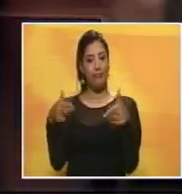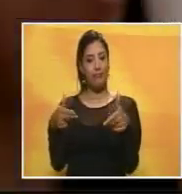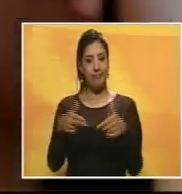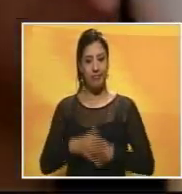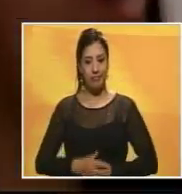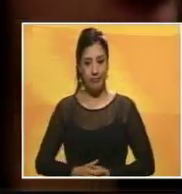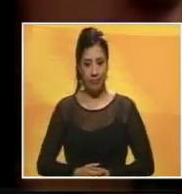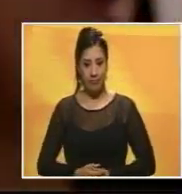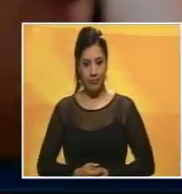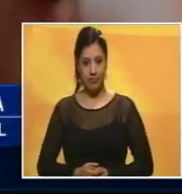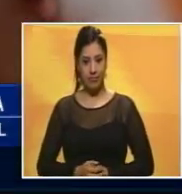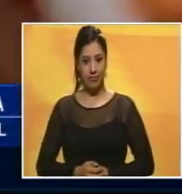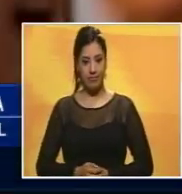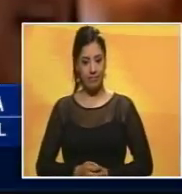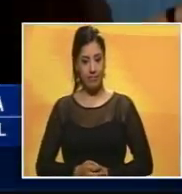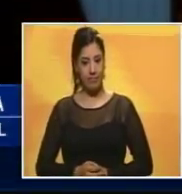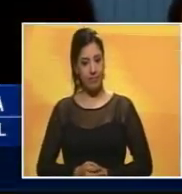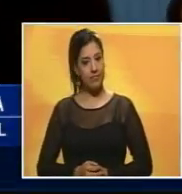Angel.